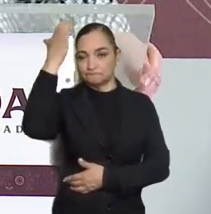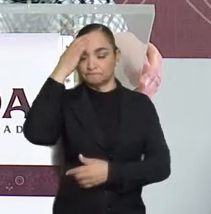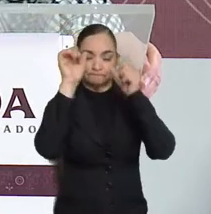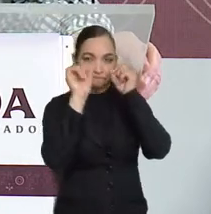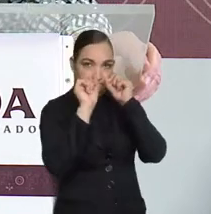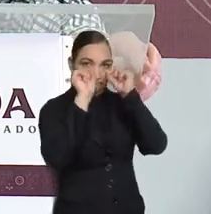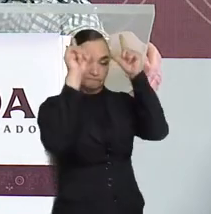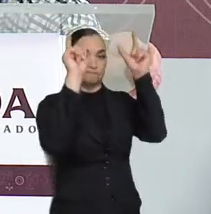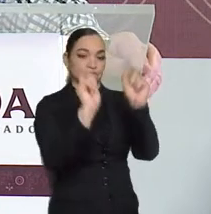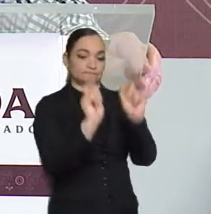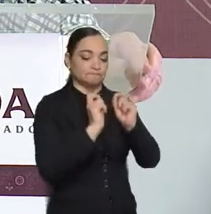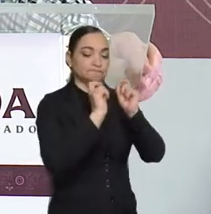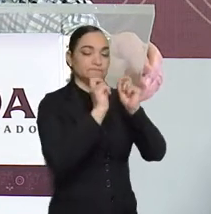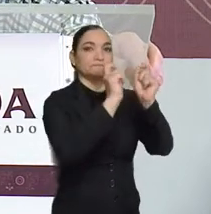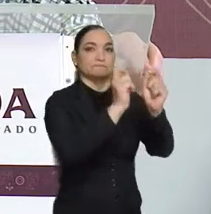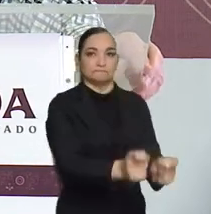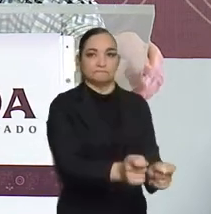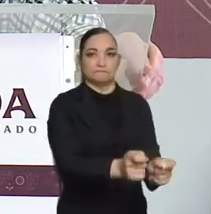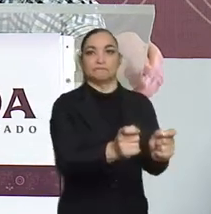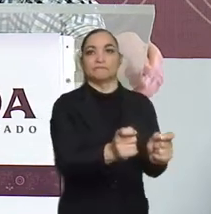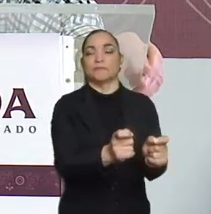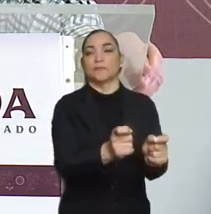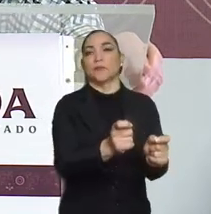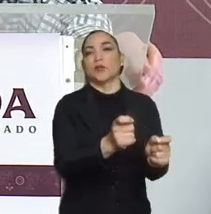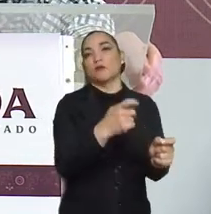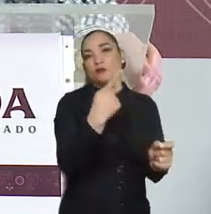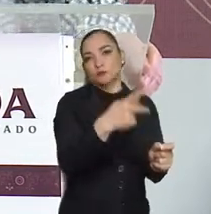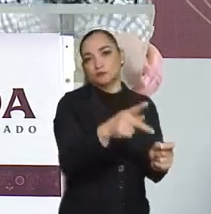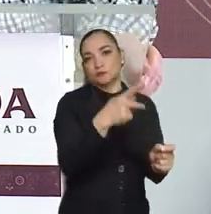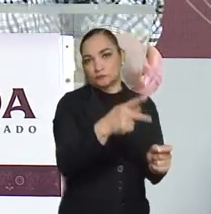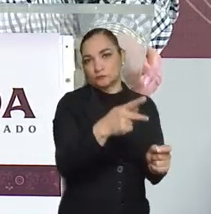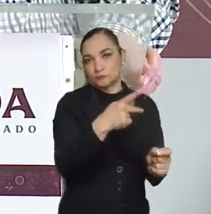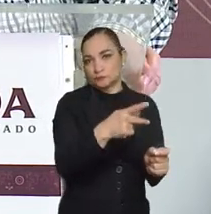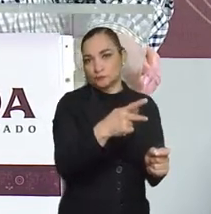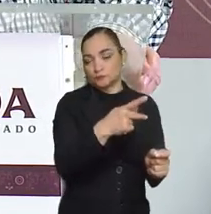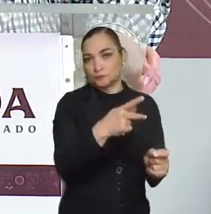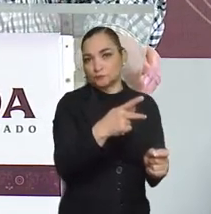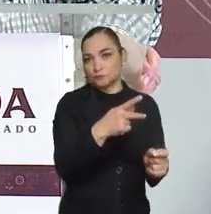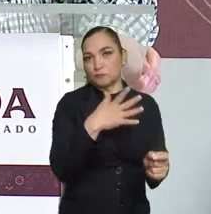otorgando su merecido